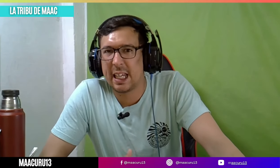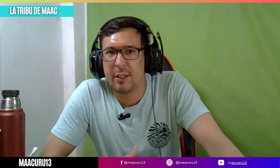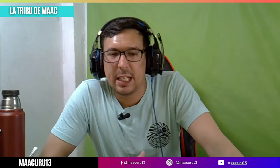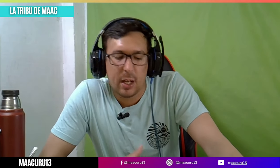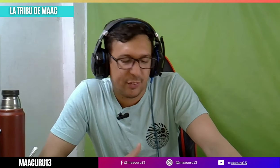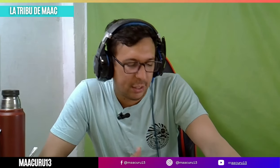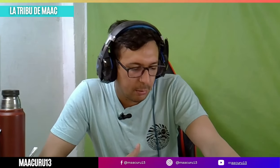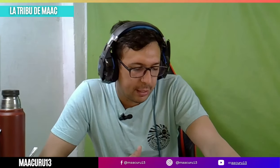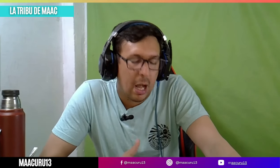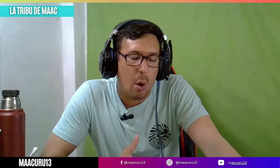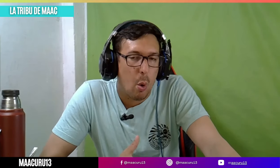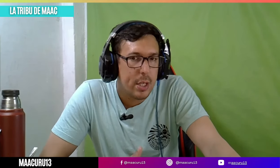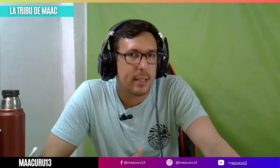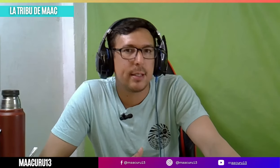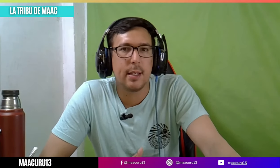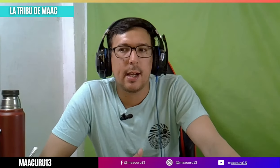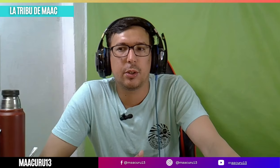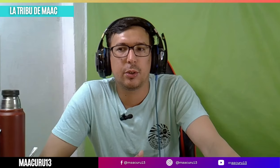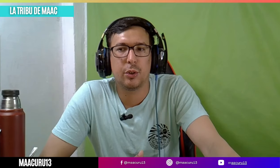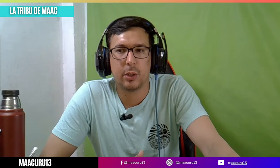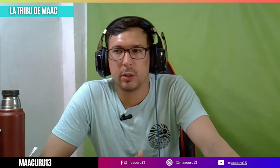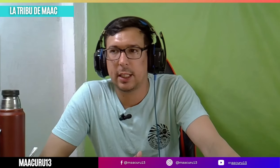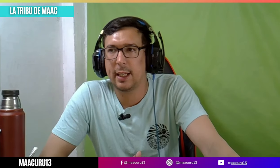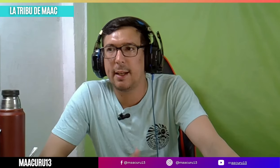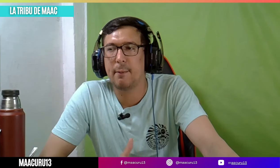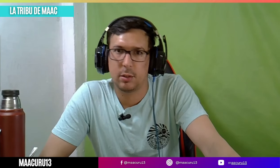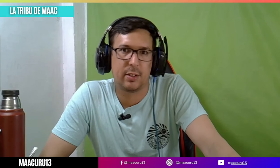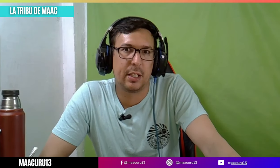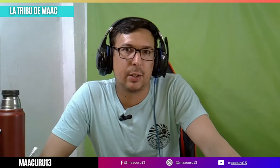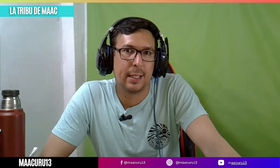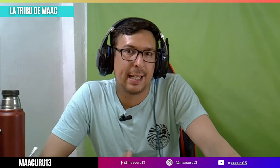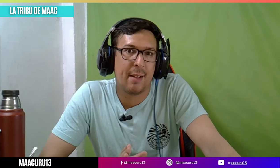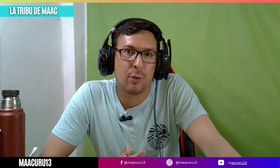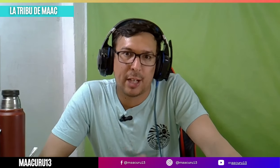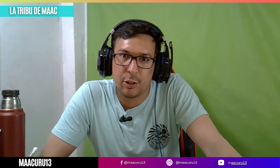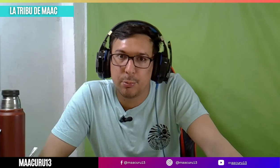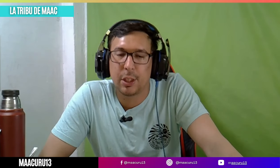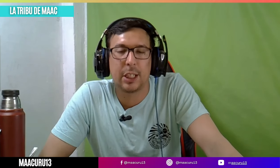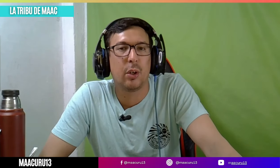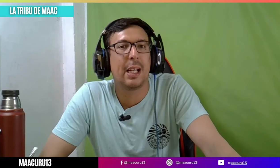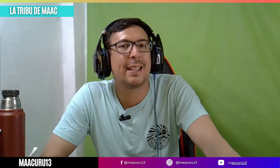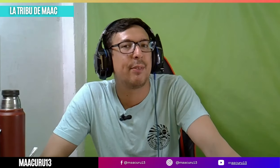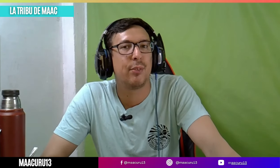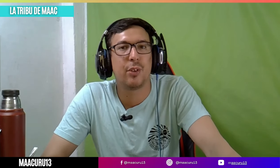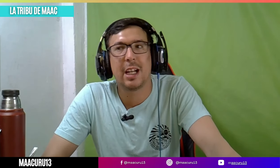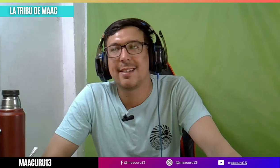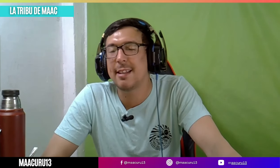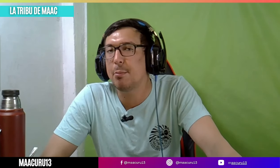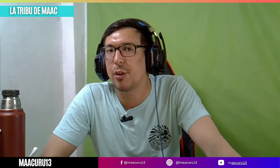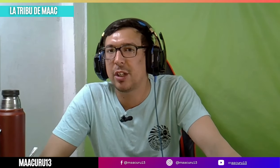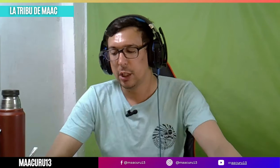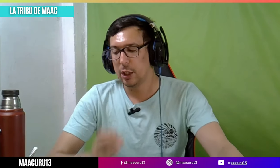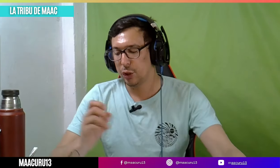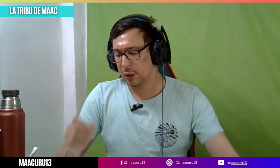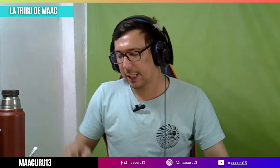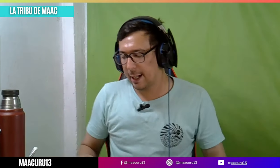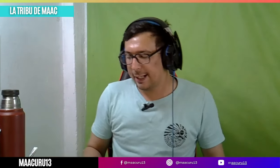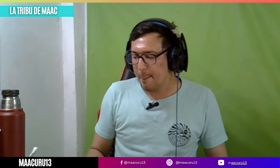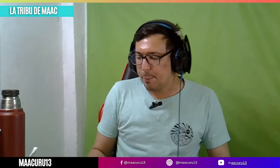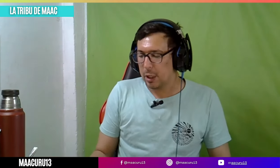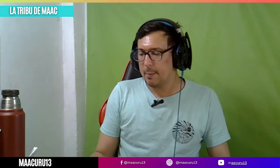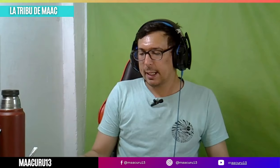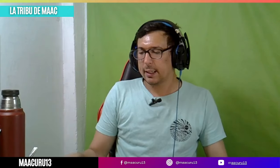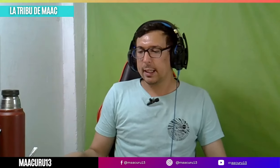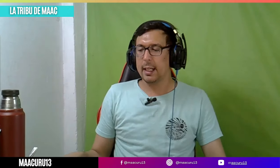el carabinero así como está hoy en día, yo creo que si le aflojas un poquito, él te funciona al 100%. Yo creo que el